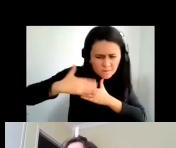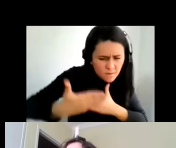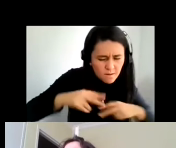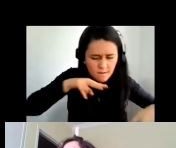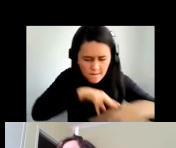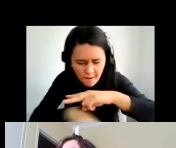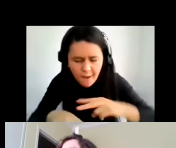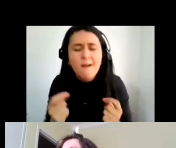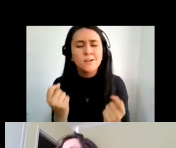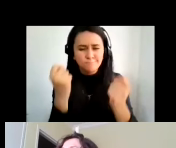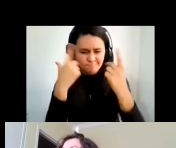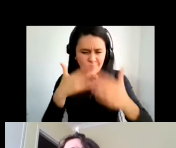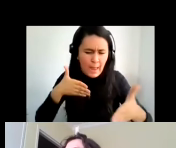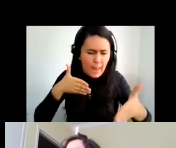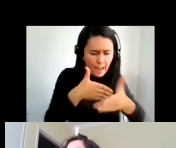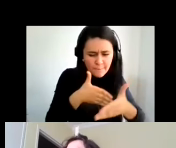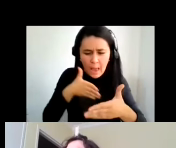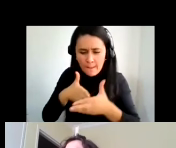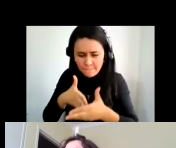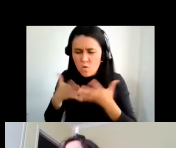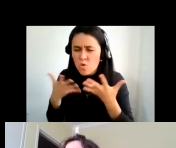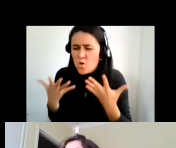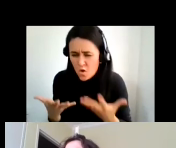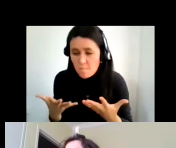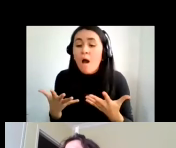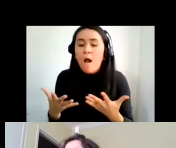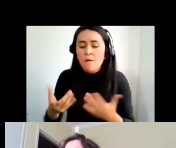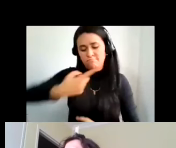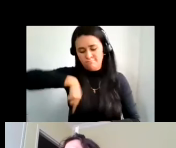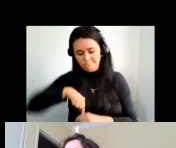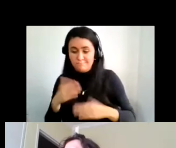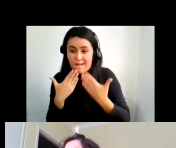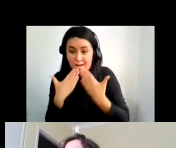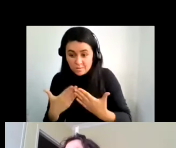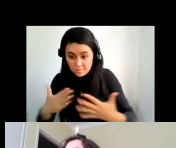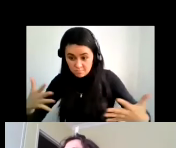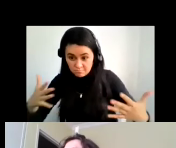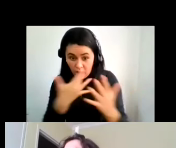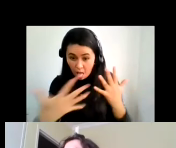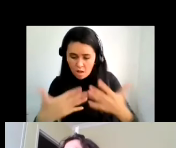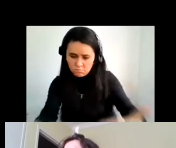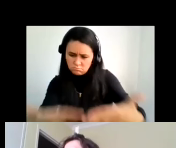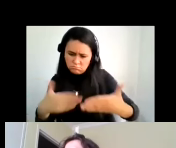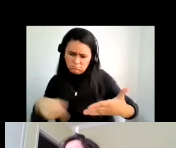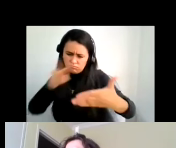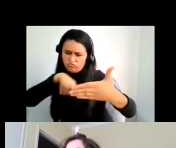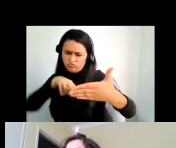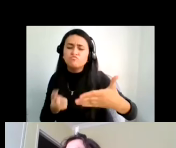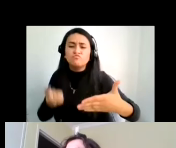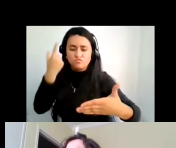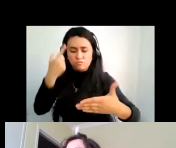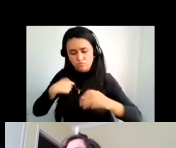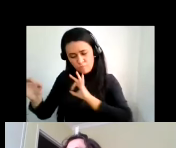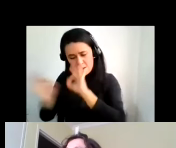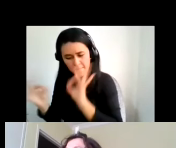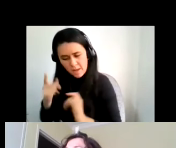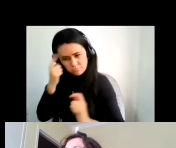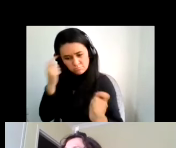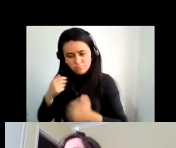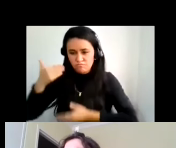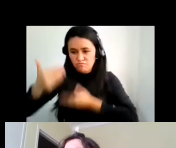permite realizar mejoras en las intervenciones. Ahora, para hablar acerca de las dimensiones dentro del marco